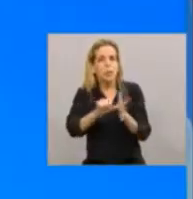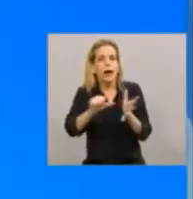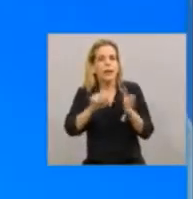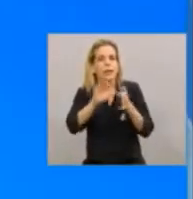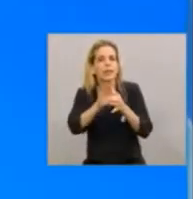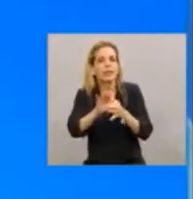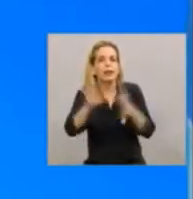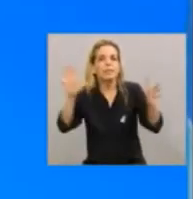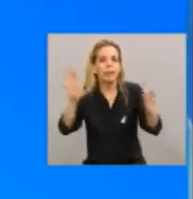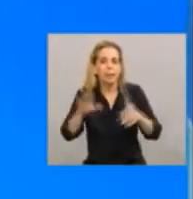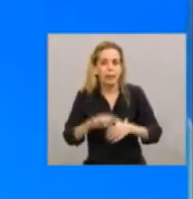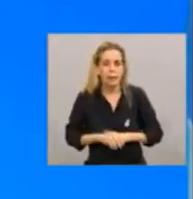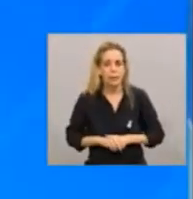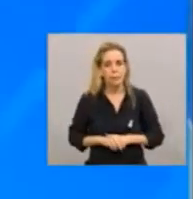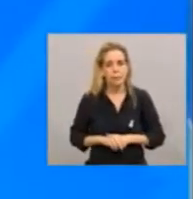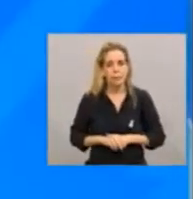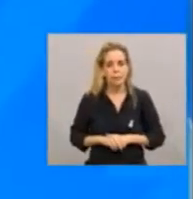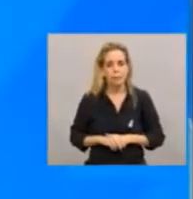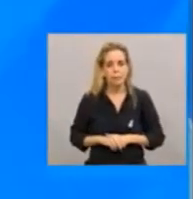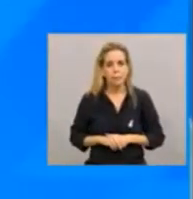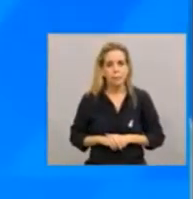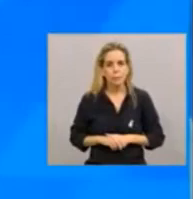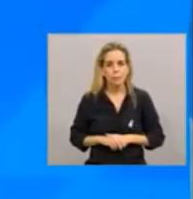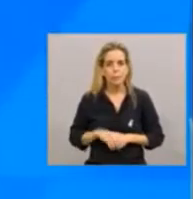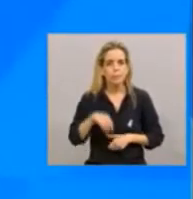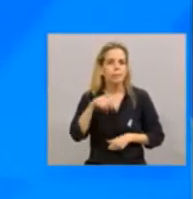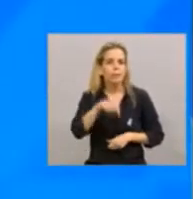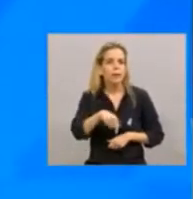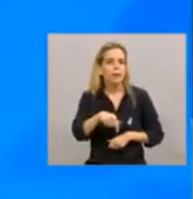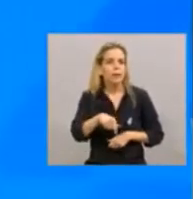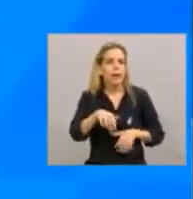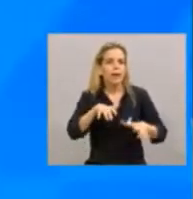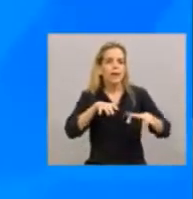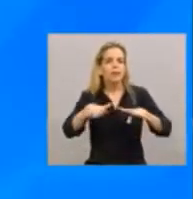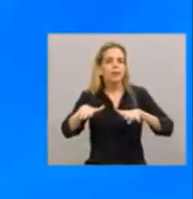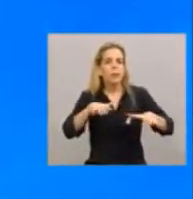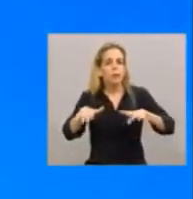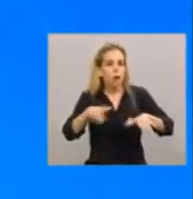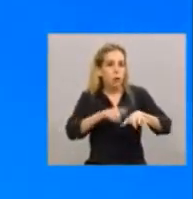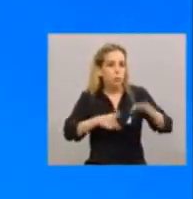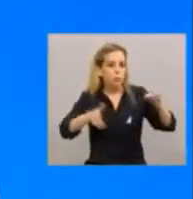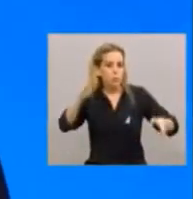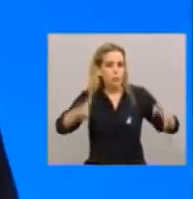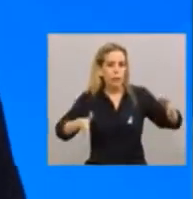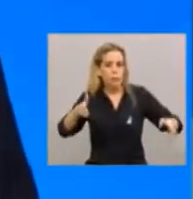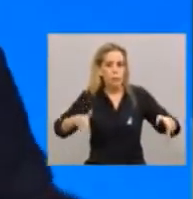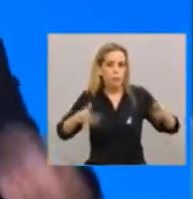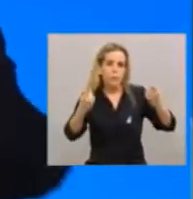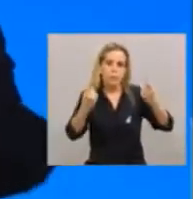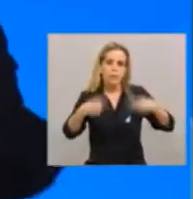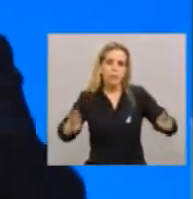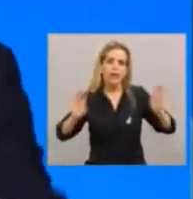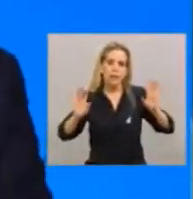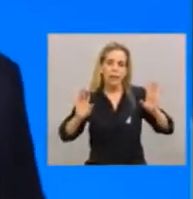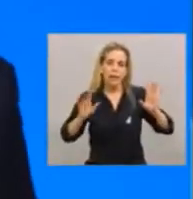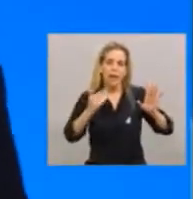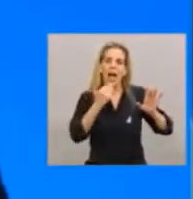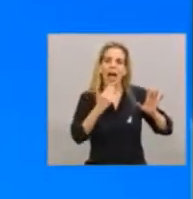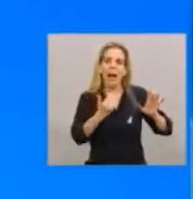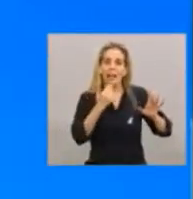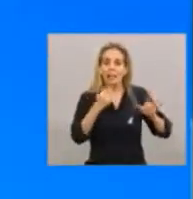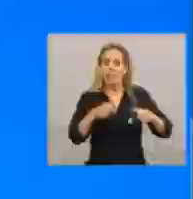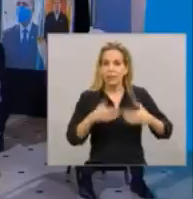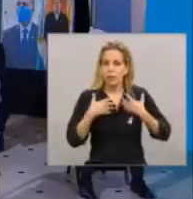ahora este tiempo es un tiempo diferente gracias al coraje de todos